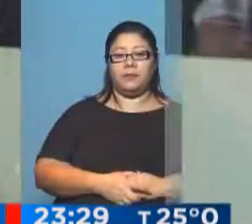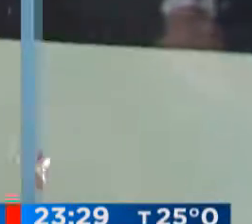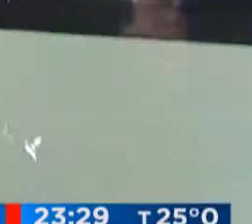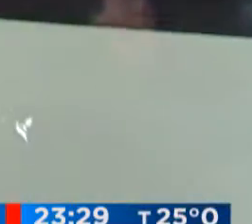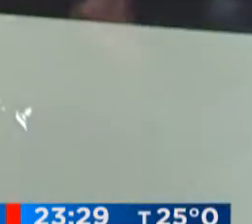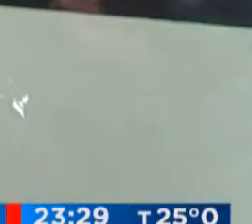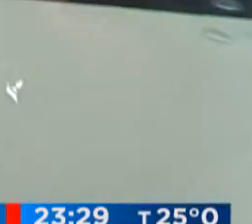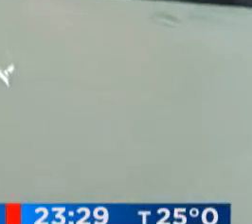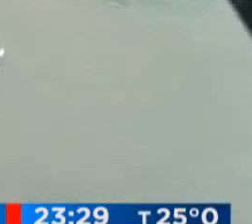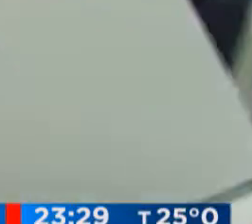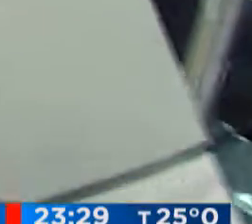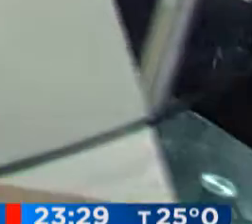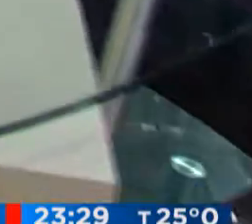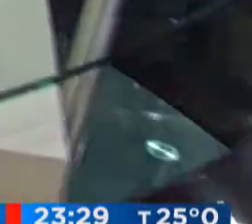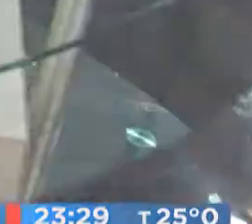¡Gracias!